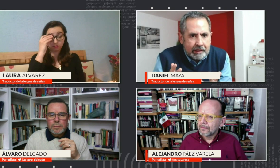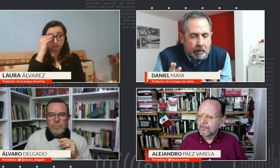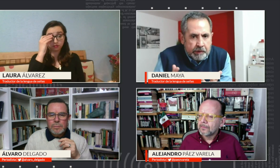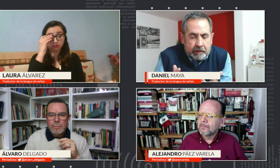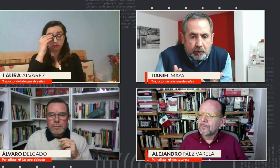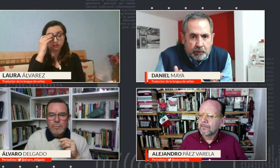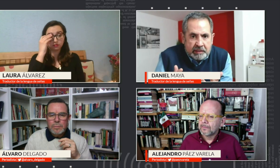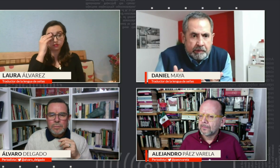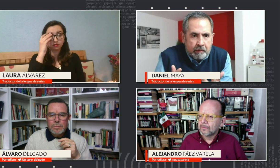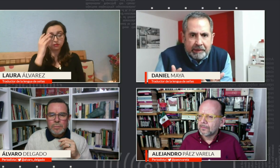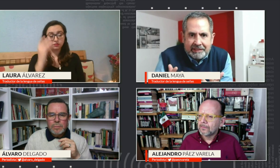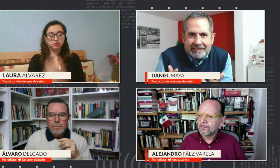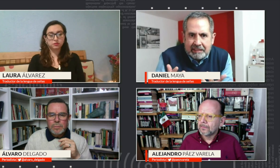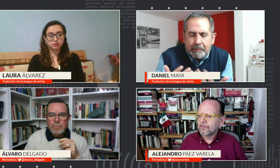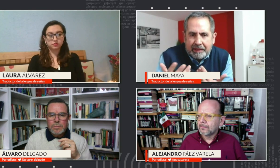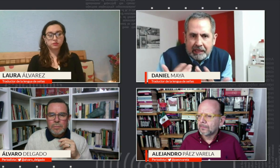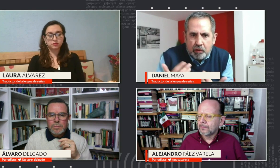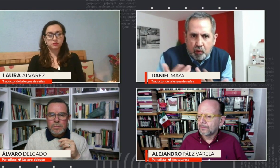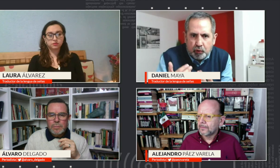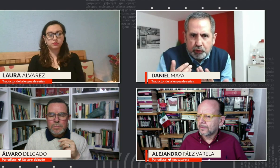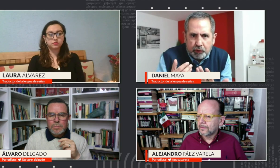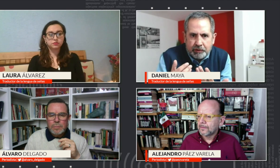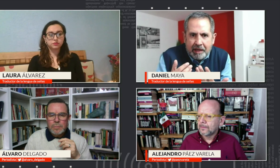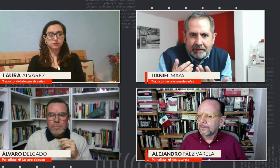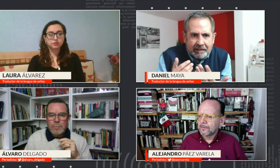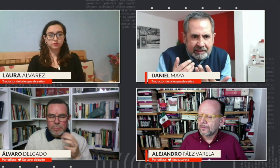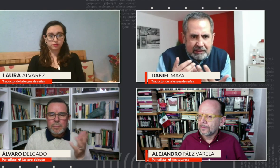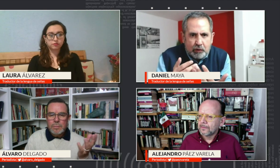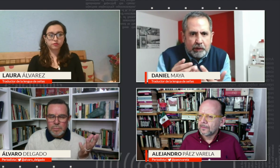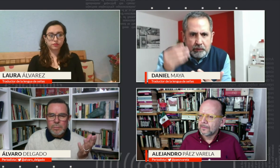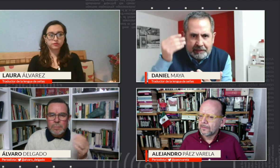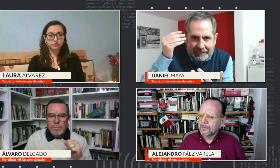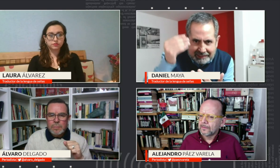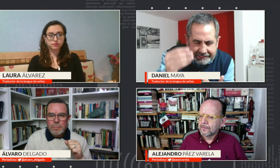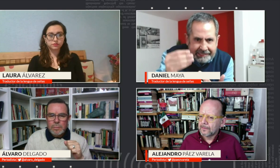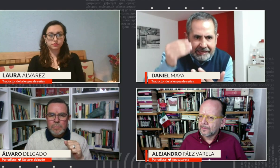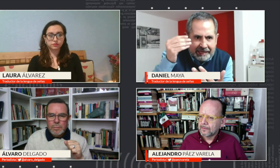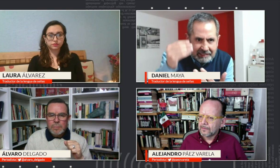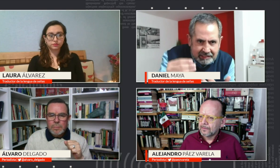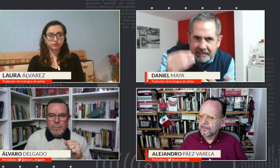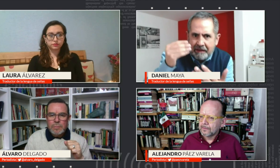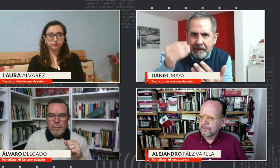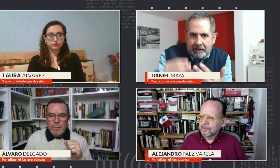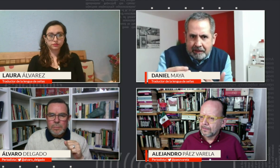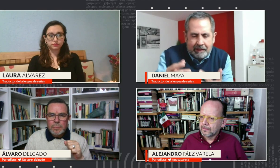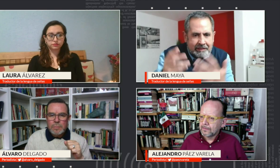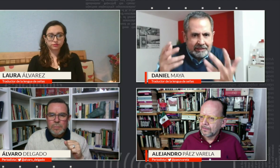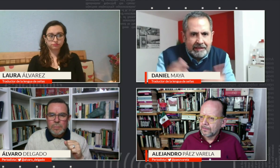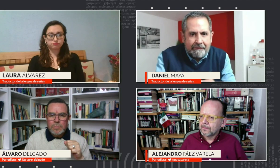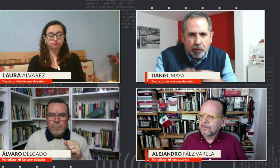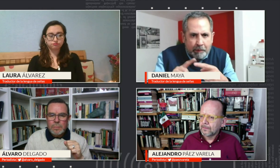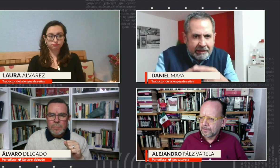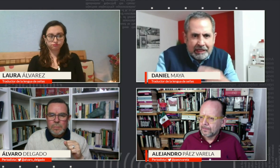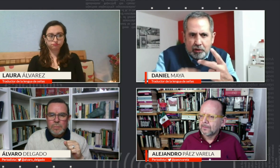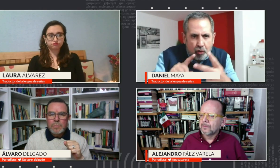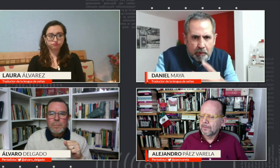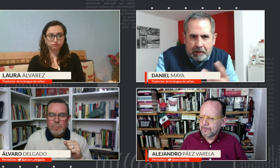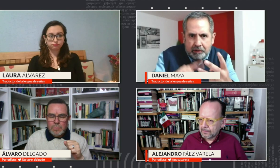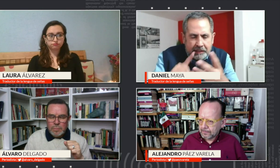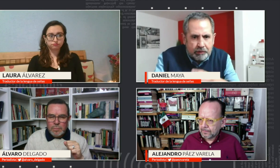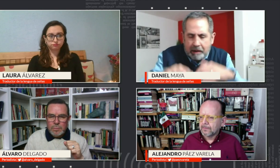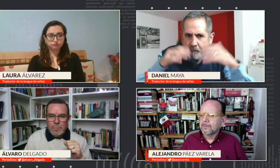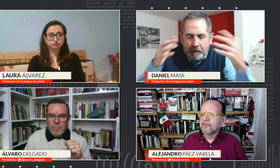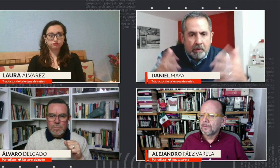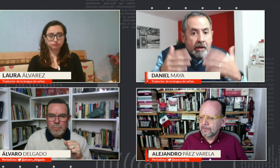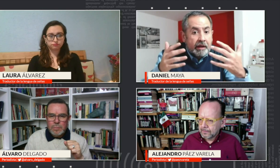coloquial, y la comunidad del sordo dice, bueno, parece que está platicando con nosotros, tan sencillo que nos dice, es así, no mentir, no robar,